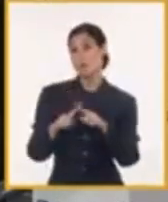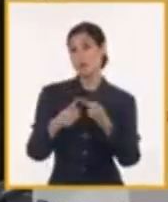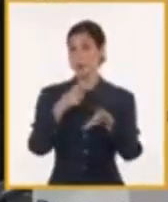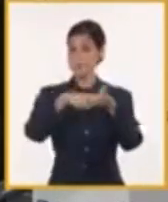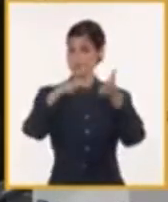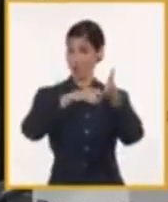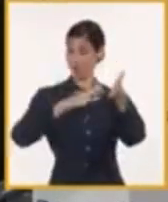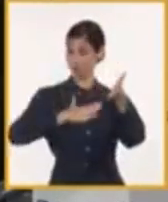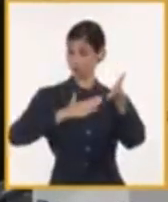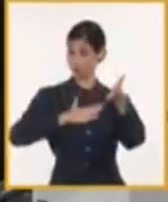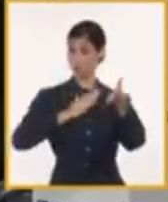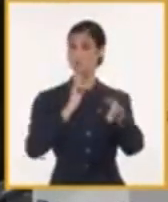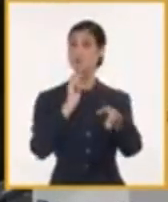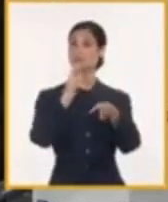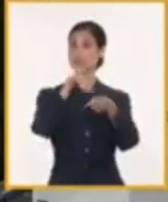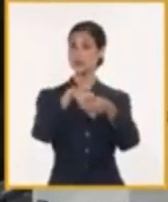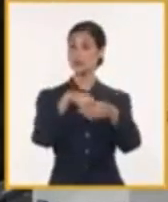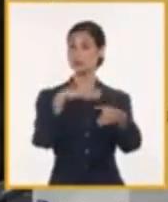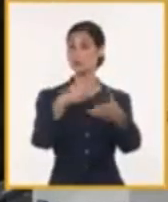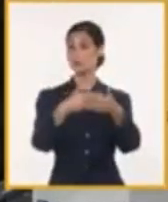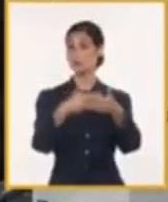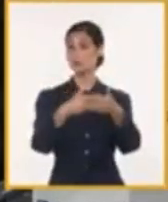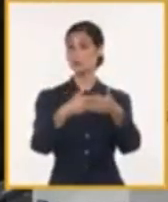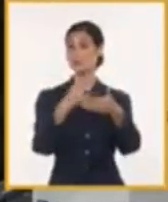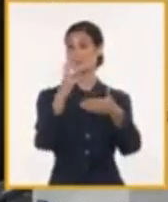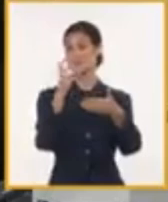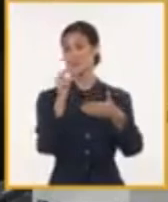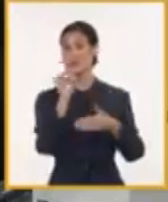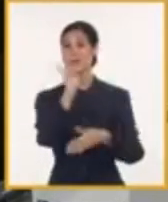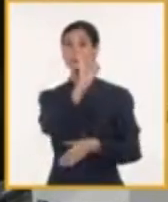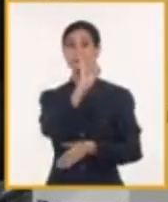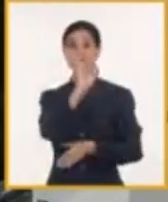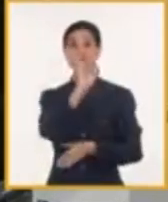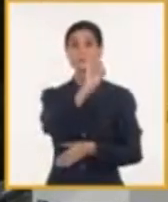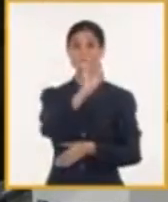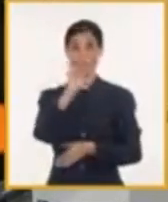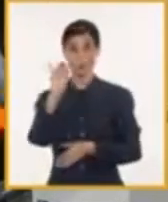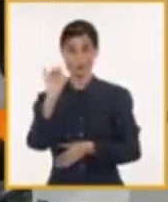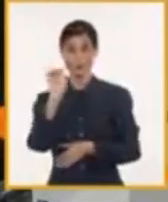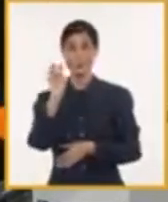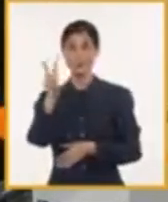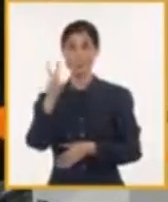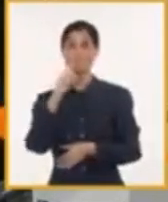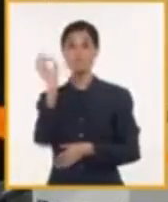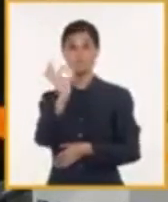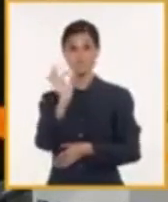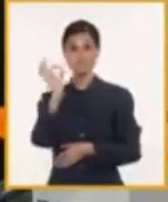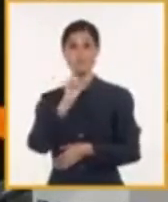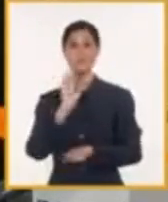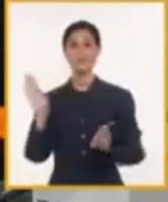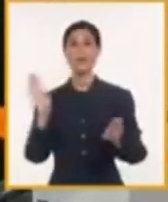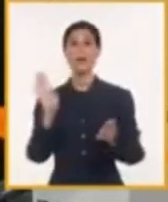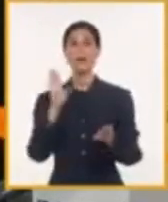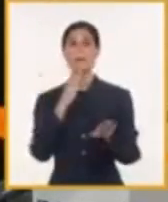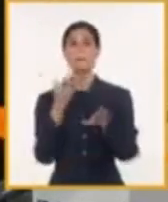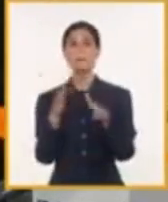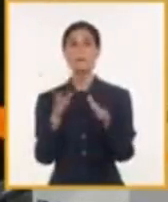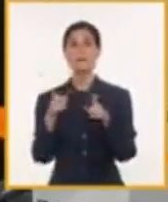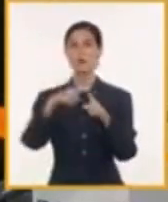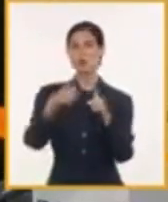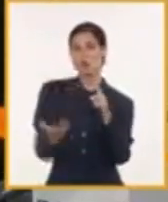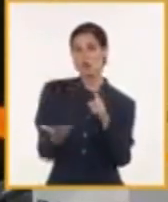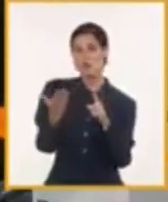grupo empresarial, el 72% de la producción industrial, que está en el orden de unas 46 mil